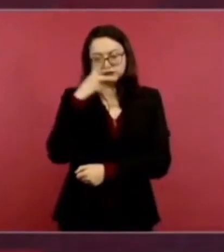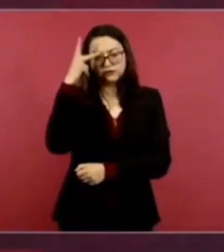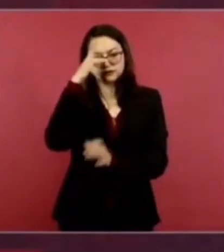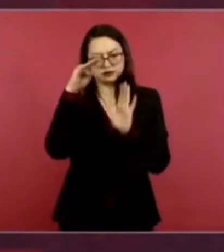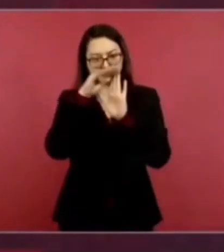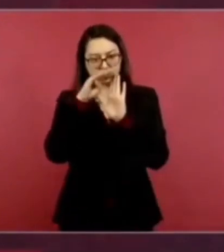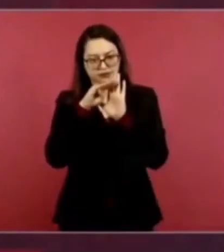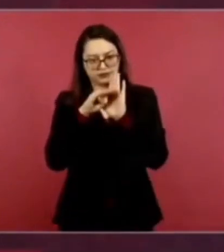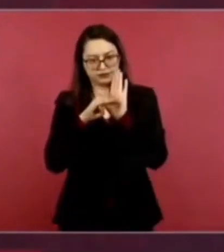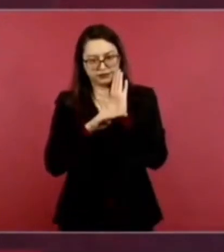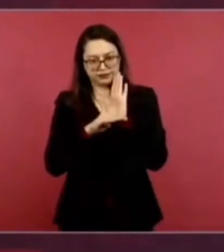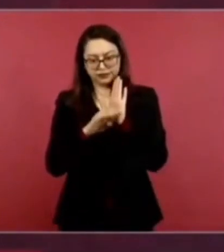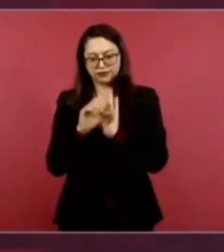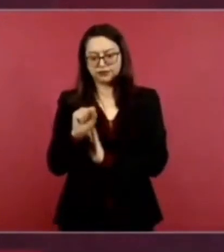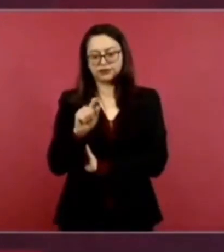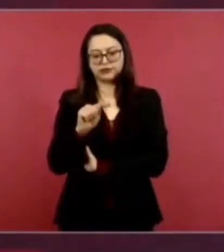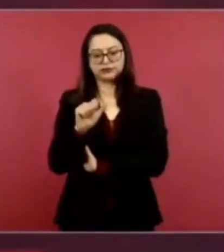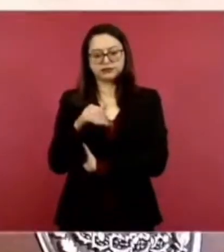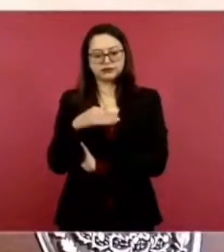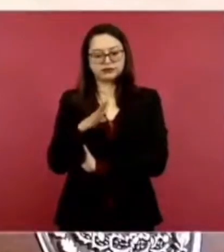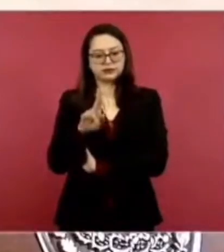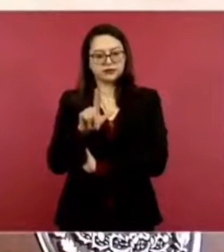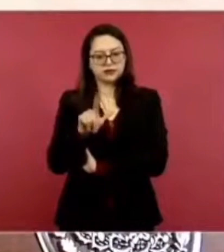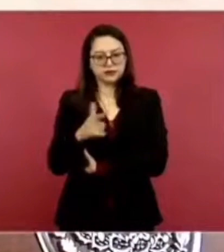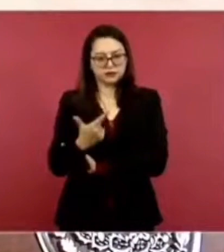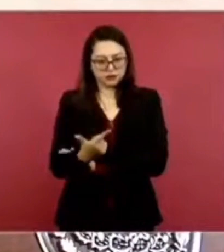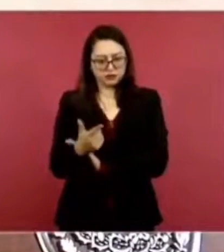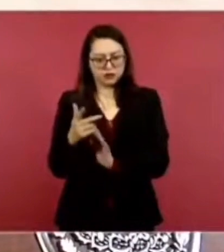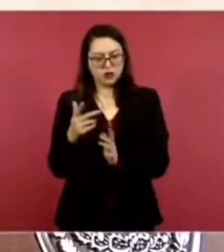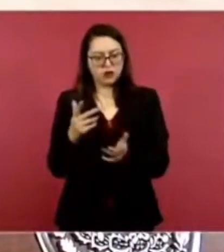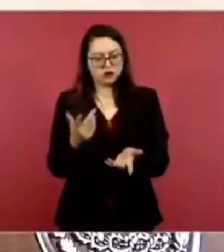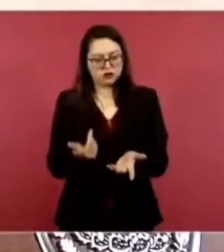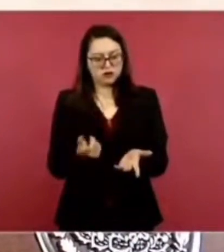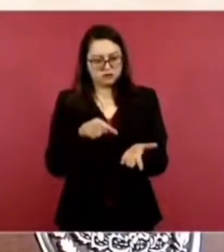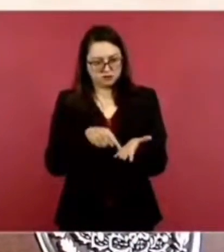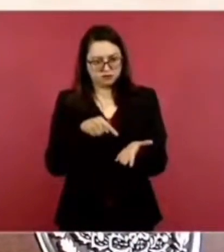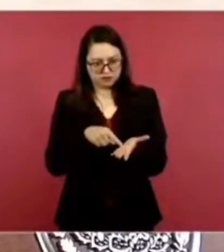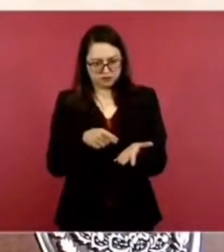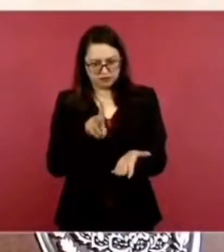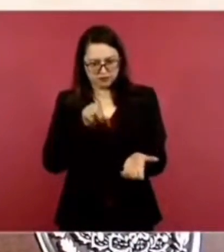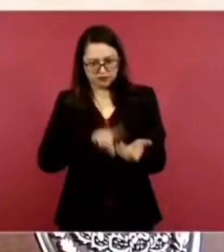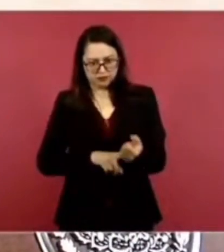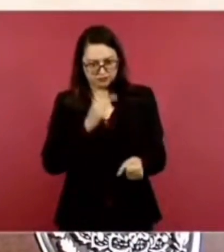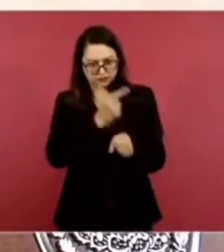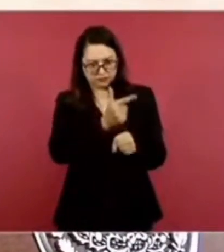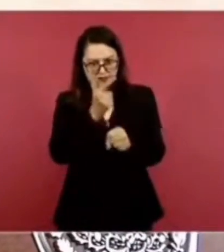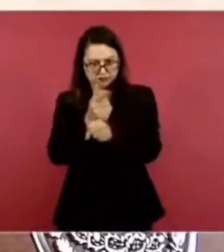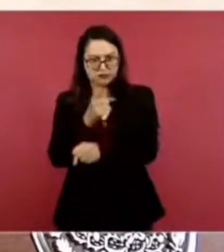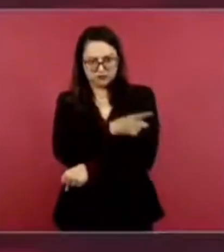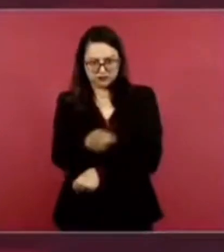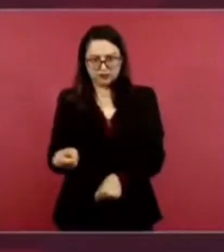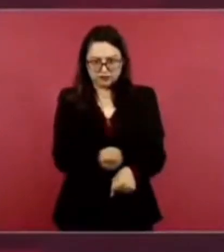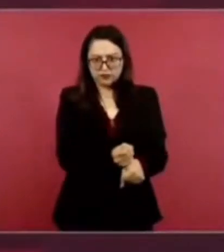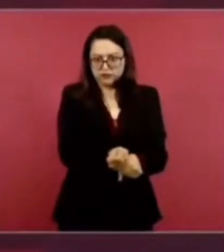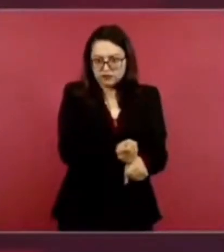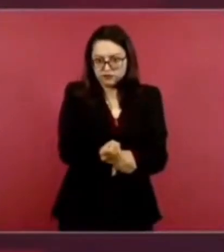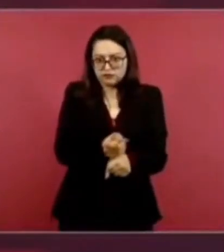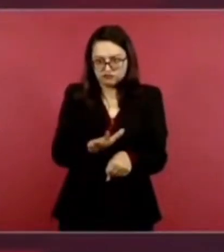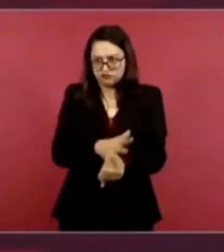protocolo de Estambul y se había demostrado las